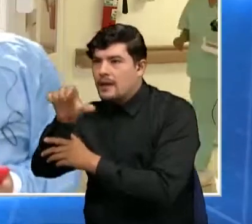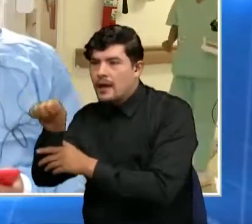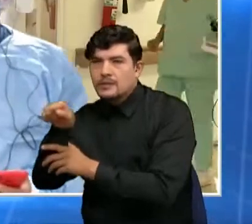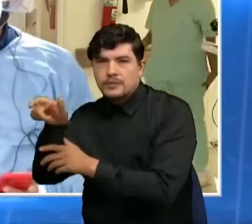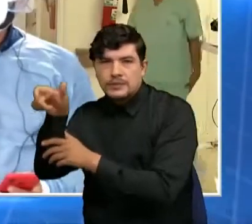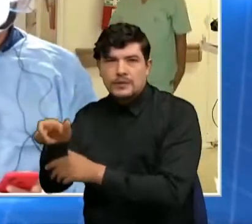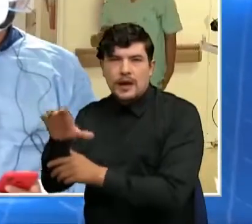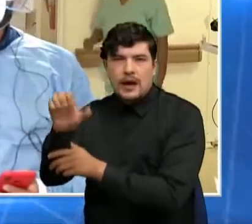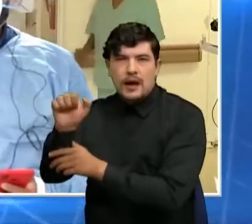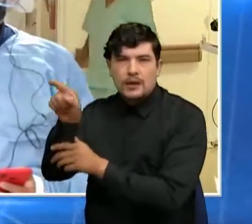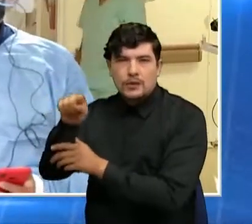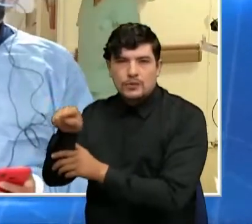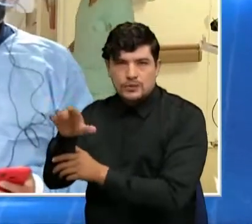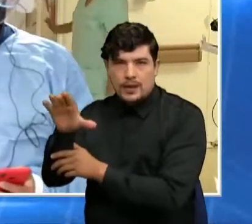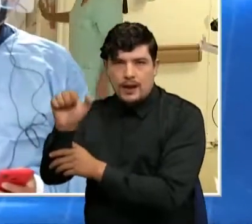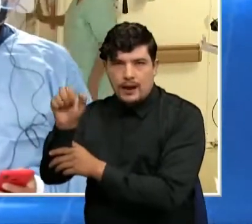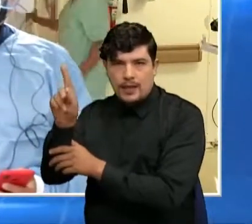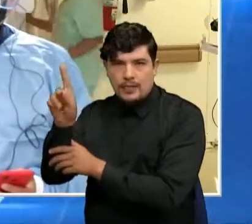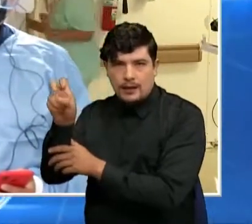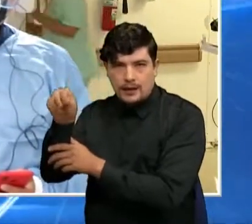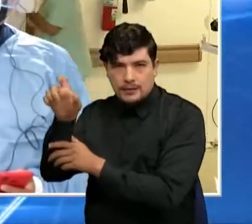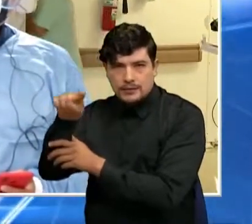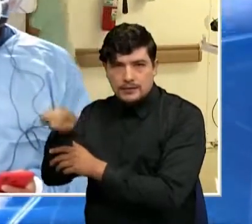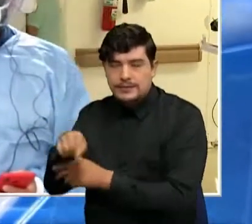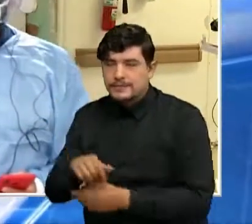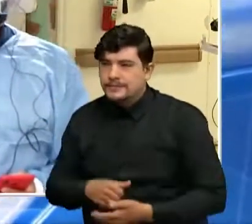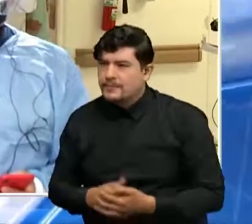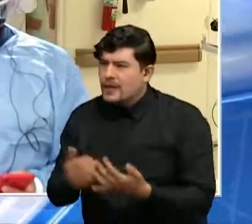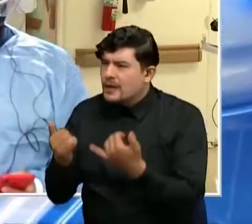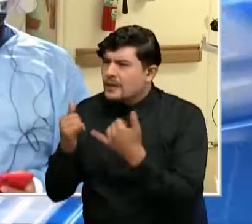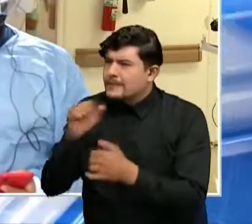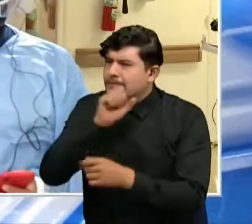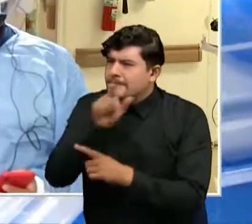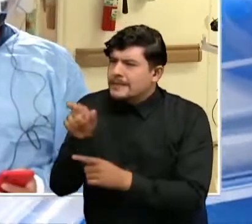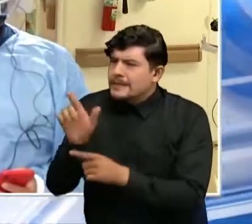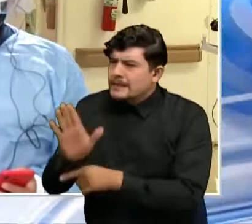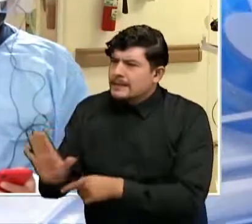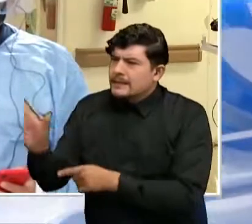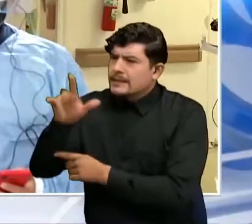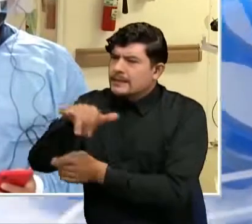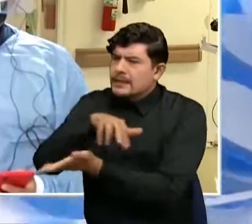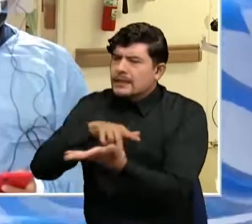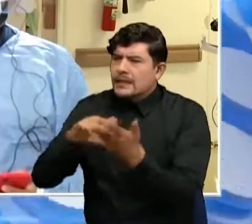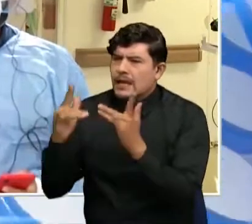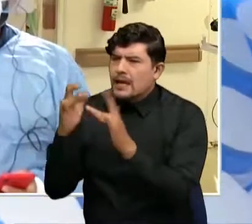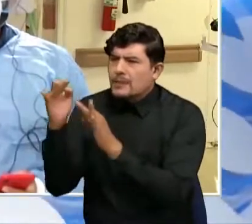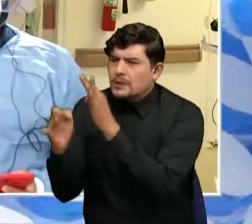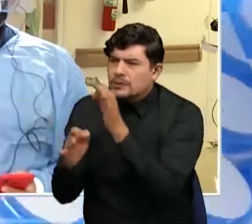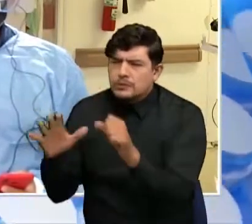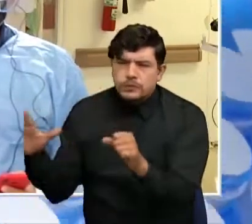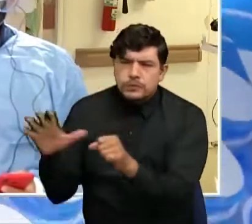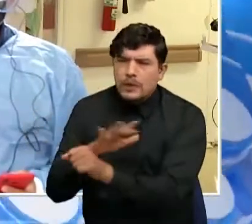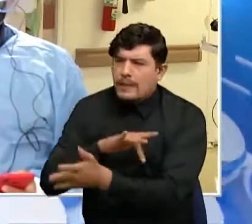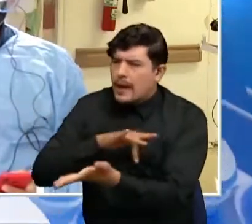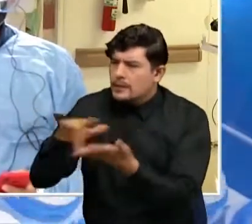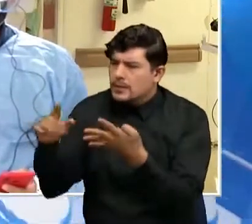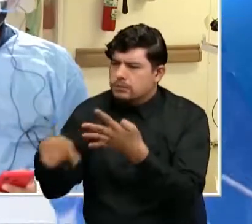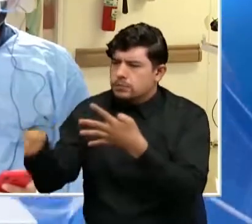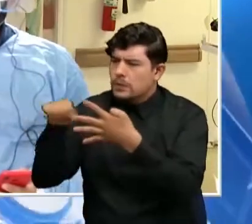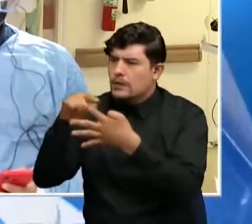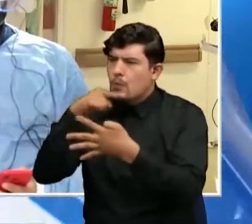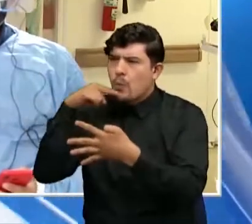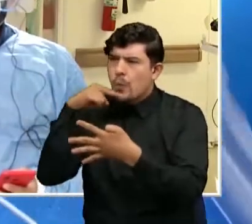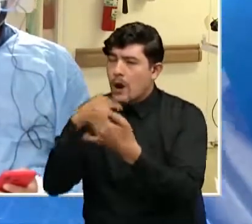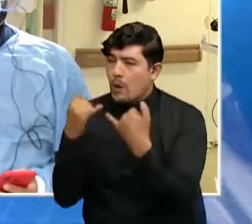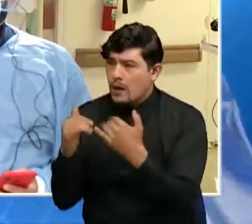Estamos con usted, Carlos Cárdenas, porque sigue en alerta el departamento de Santander por la alta ocupación de camas UCI. En este momento la ocupación